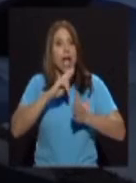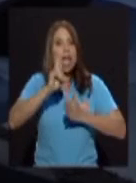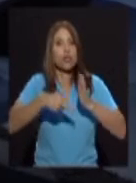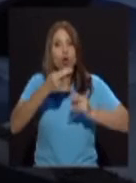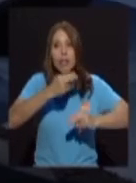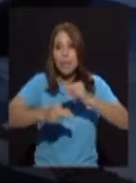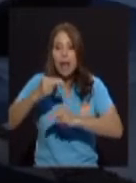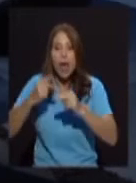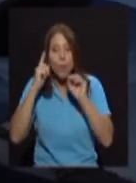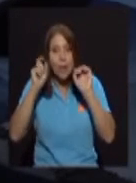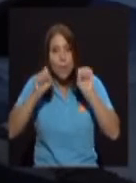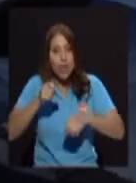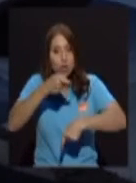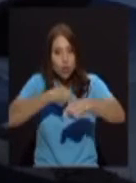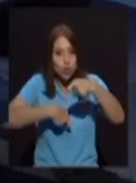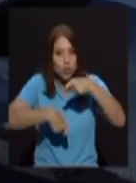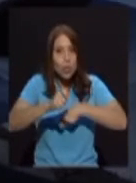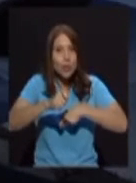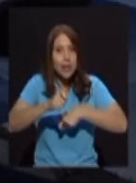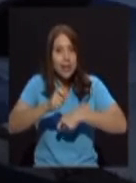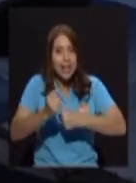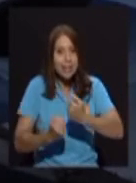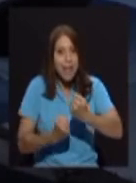poder sustituir y tener